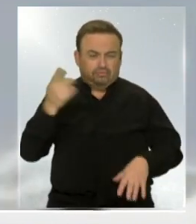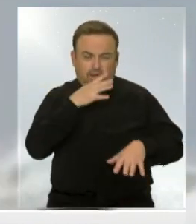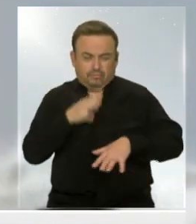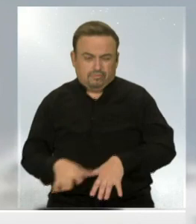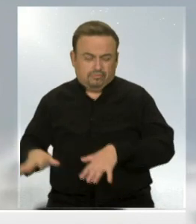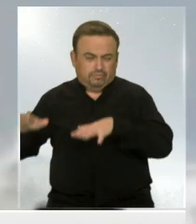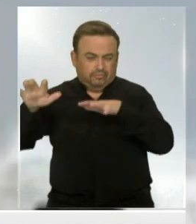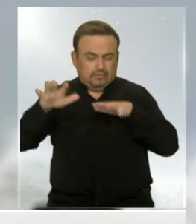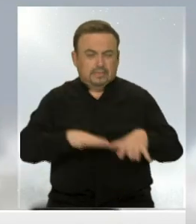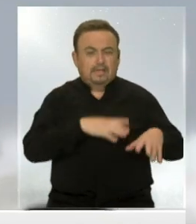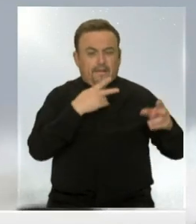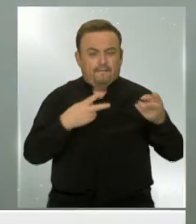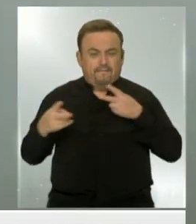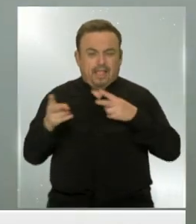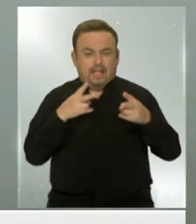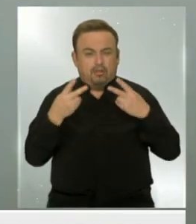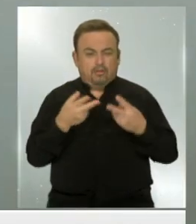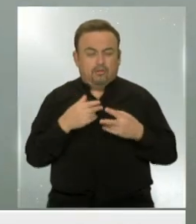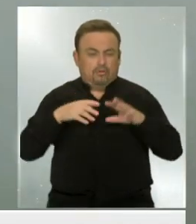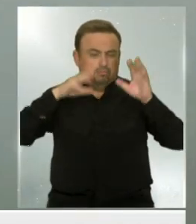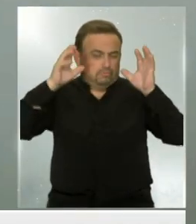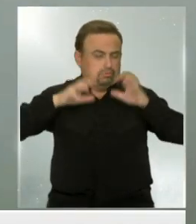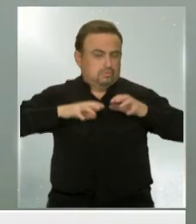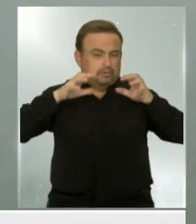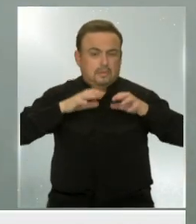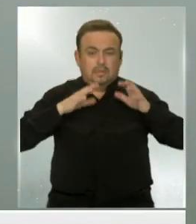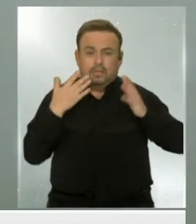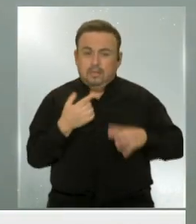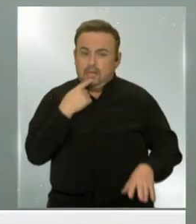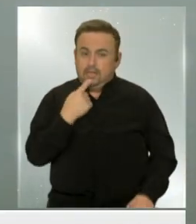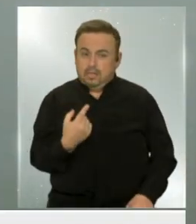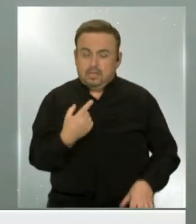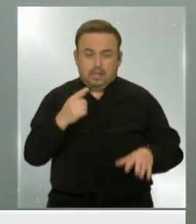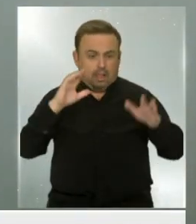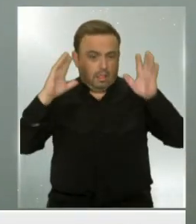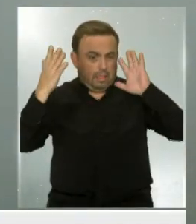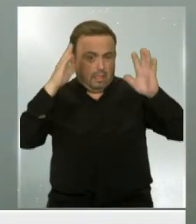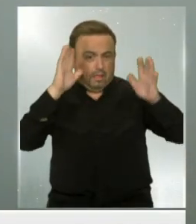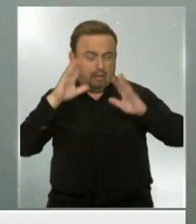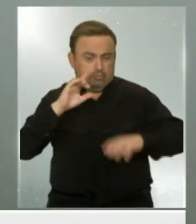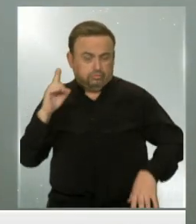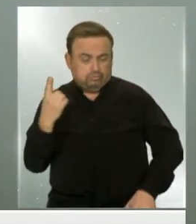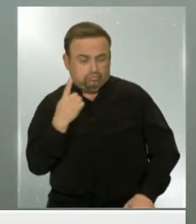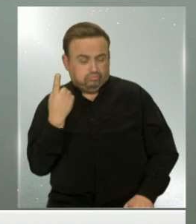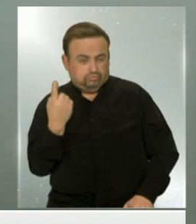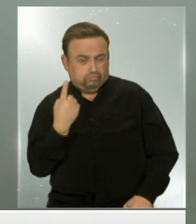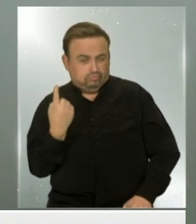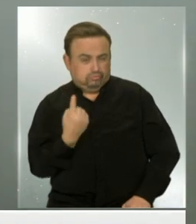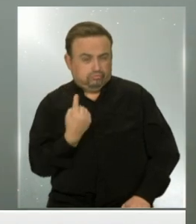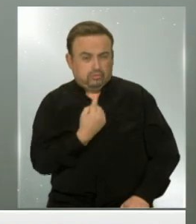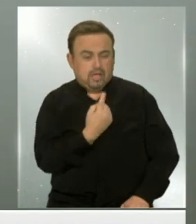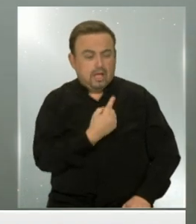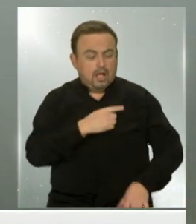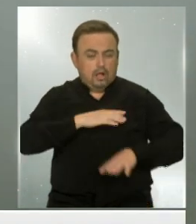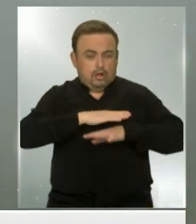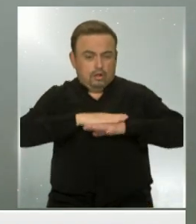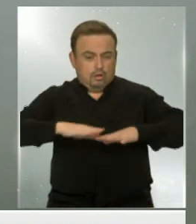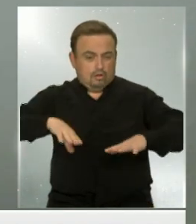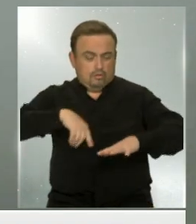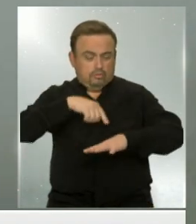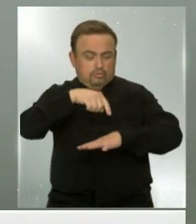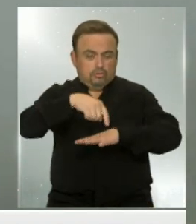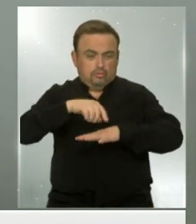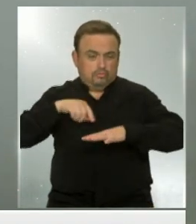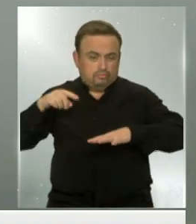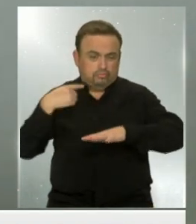el viento, las precipitaciones, en fin. Aunque según el pronóstico, su trayectoria no va a llegar a tocar tierra, sí se